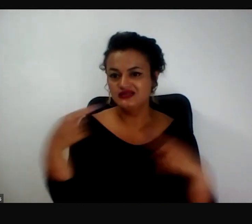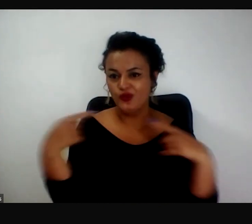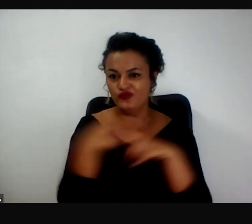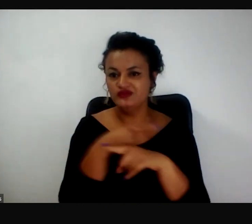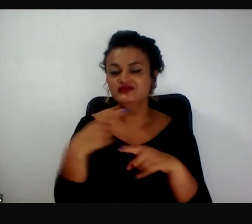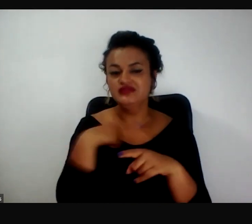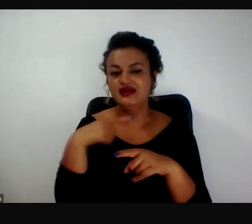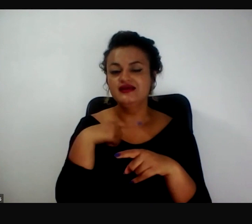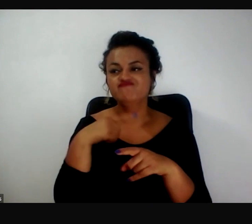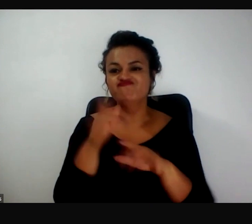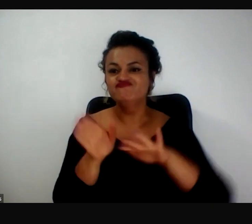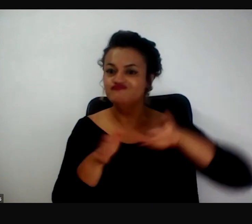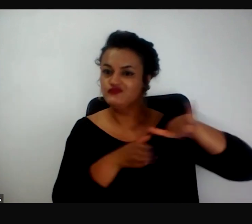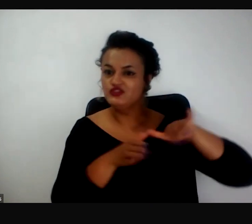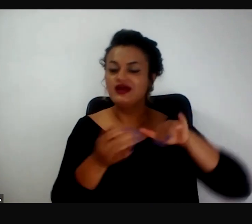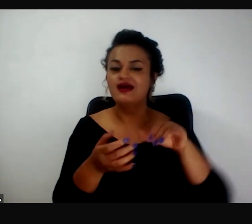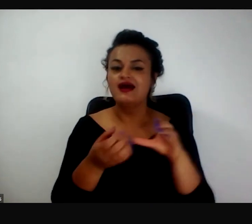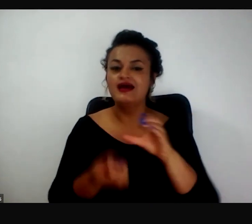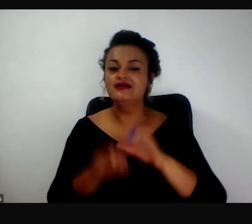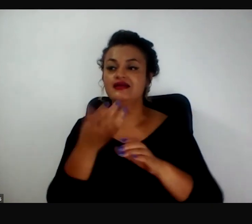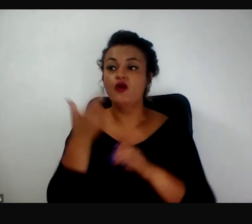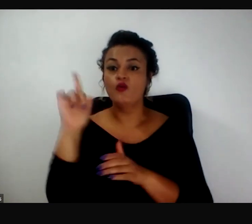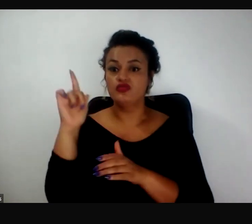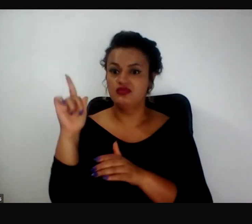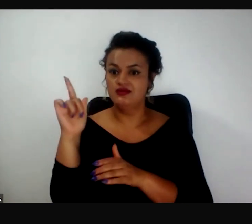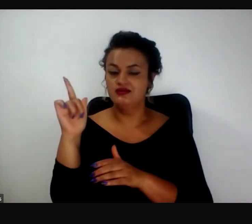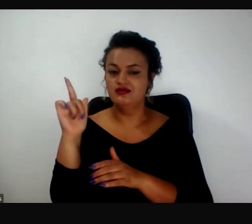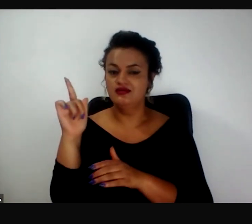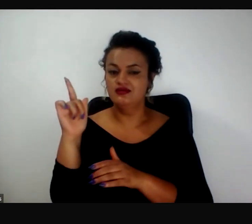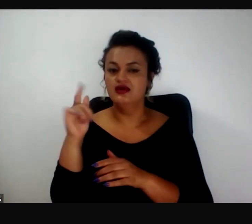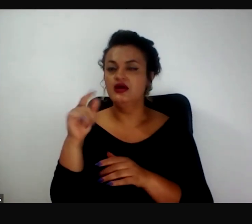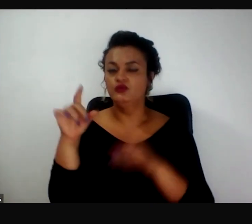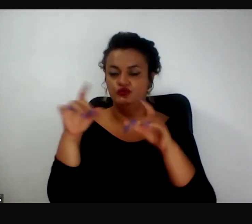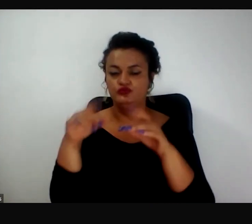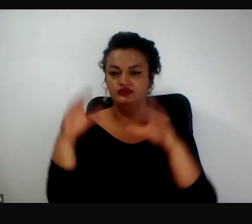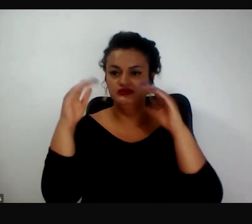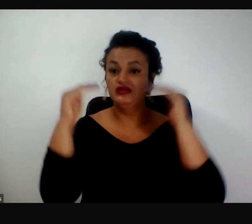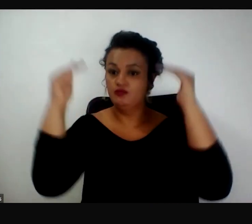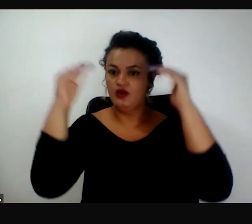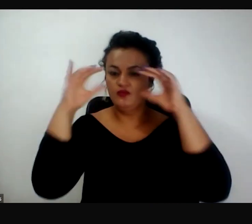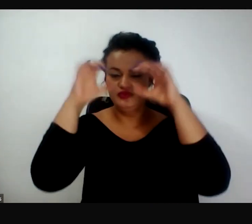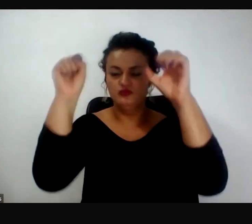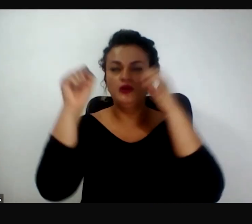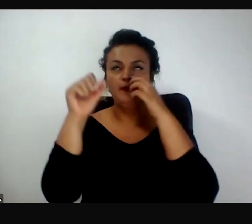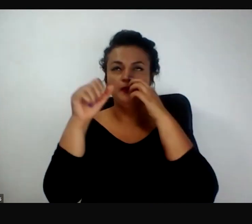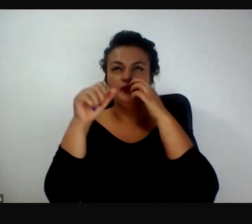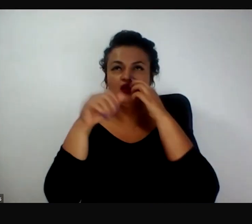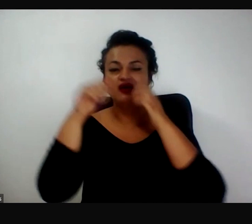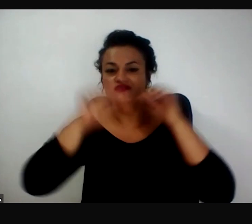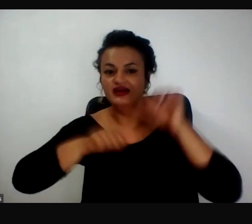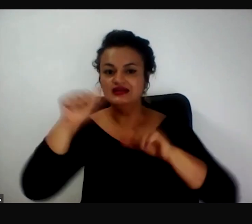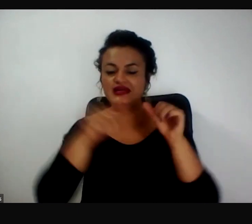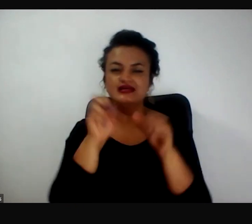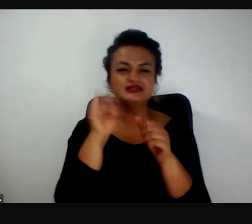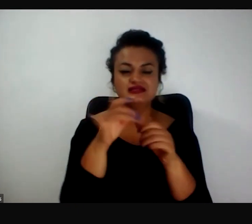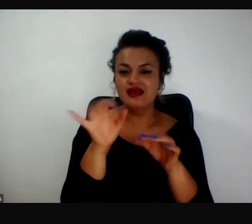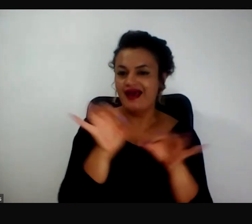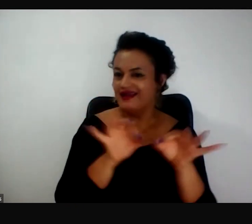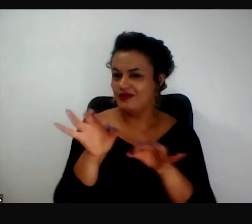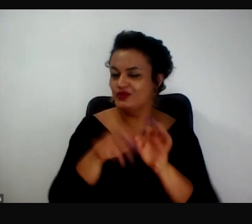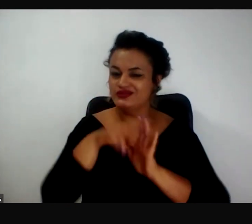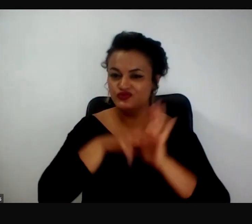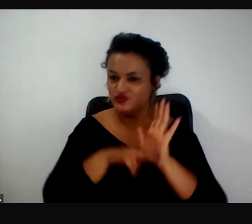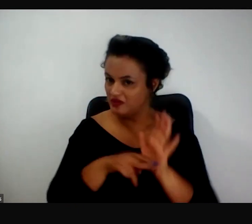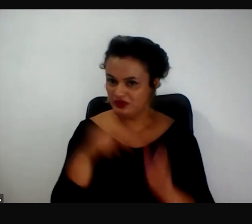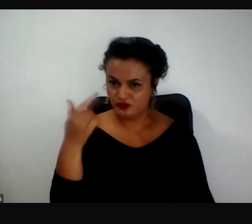la formulación por el Tribunal Supremo de criterios que, si no entrañan la elaboración de normas en